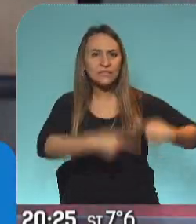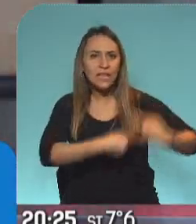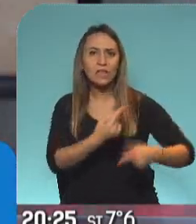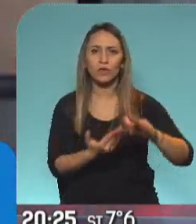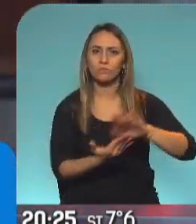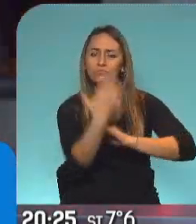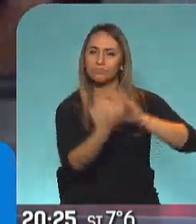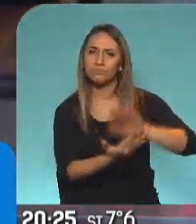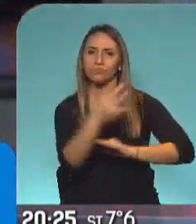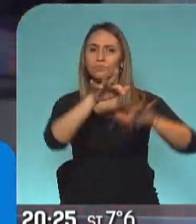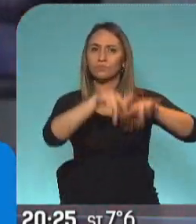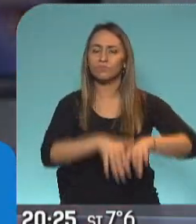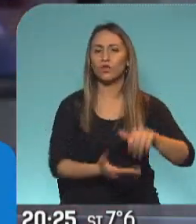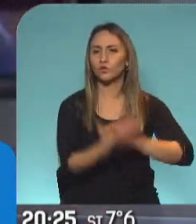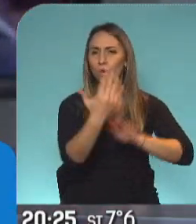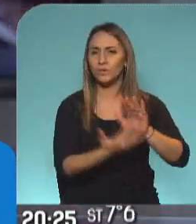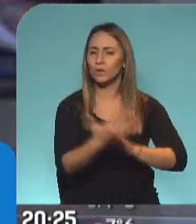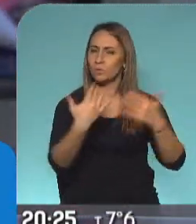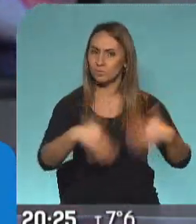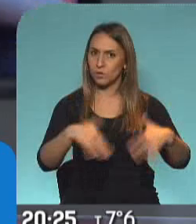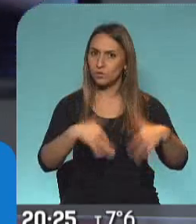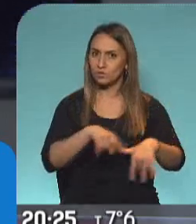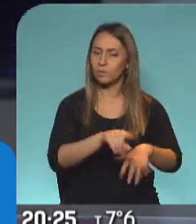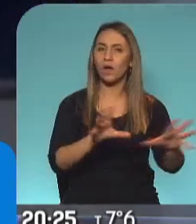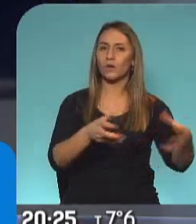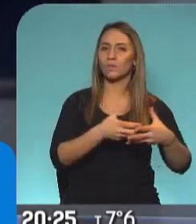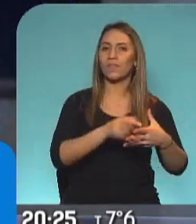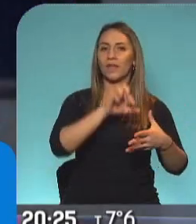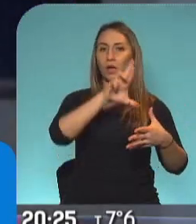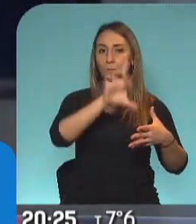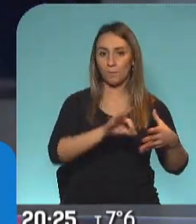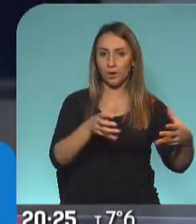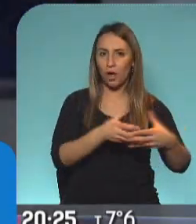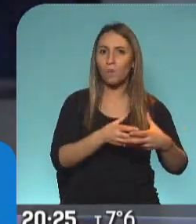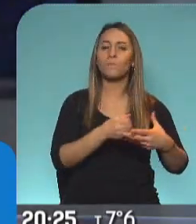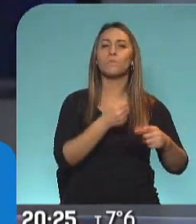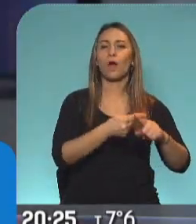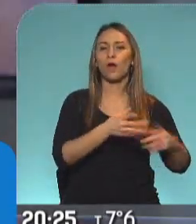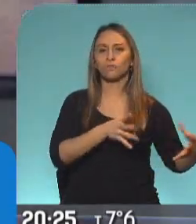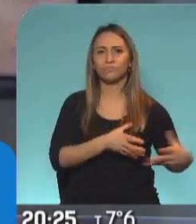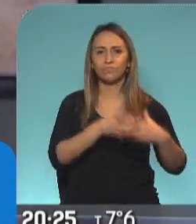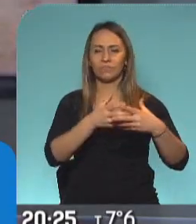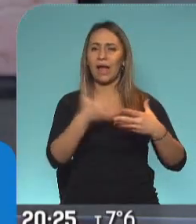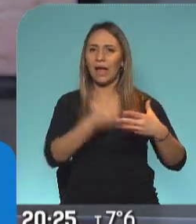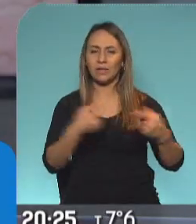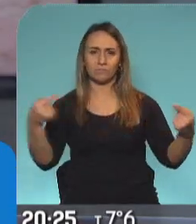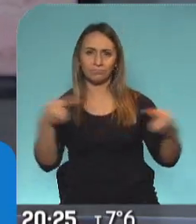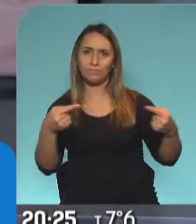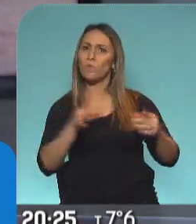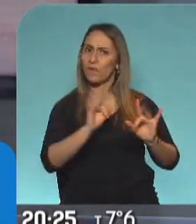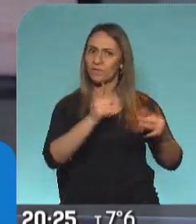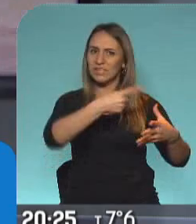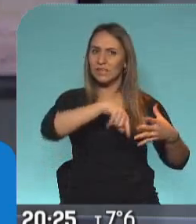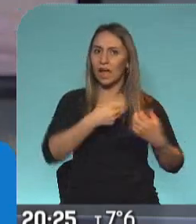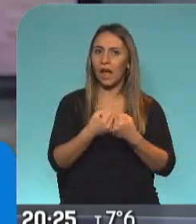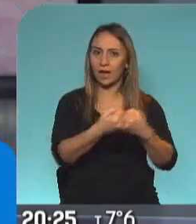¿no? Tienen muchos chats abiertos entre la dirigencia del PRO, pero es difícil por los espacios que ocupan hoy, por las diferencias que se ven hoy, que se pongan todos de acuerdo. Entonces lo